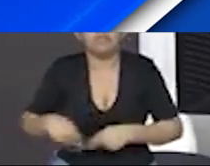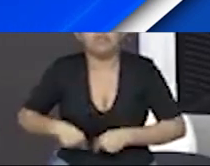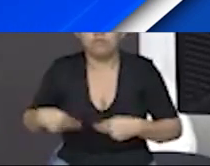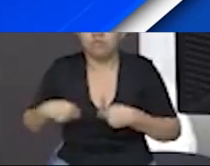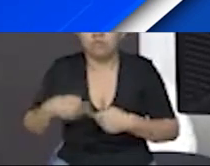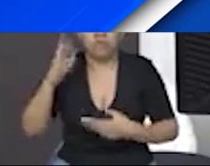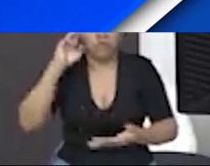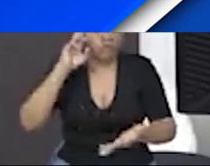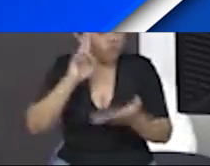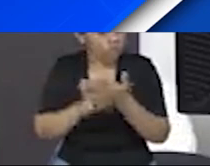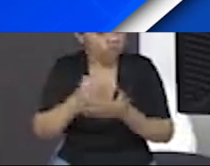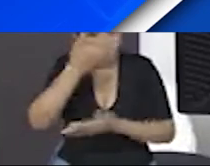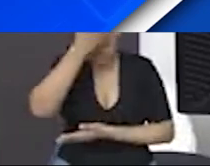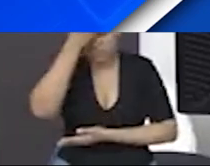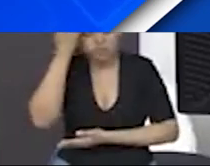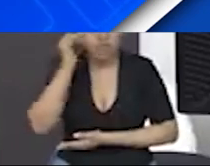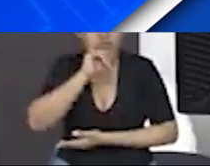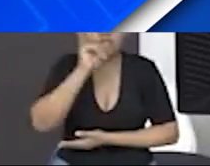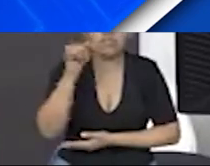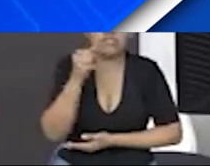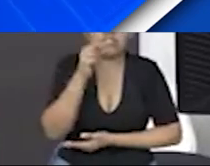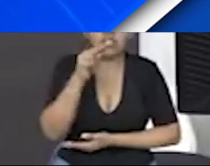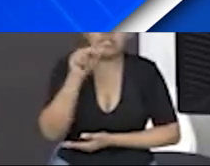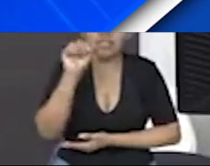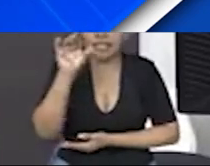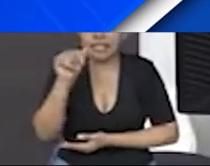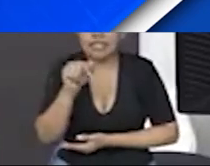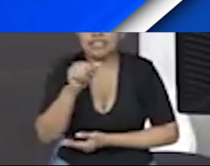no puede olvidar Hiroshima y Nagasaki.